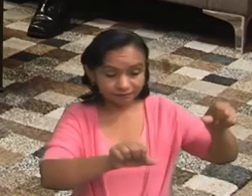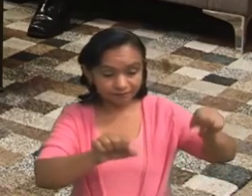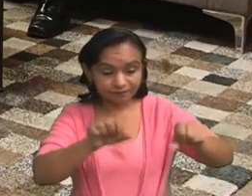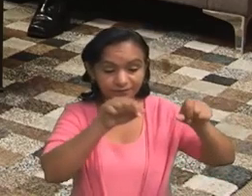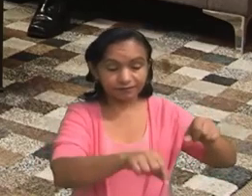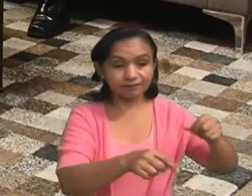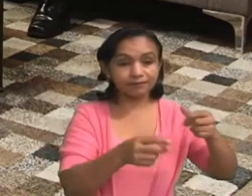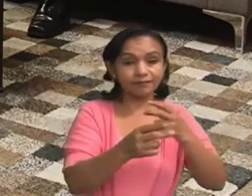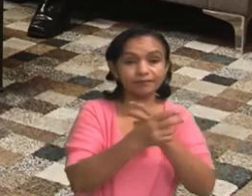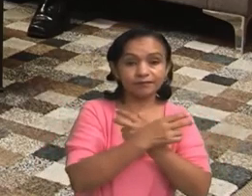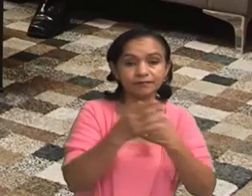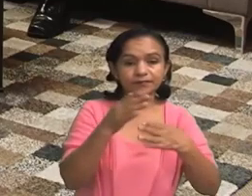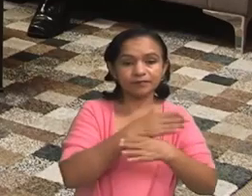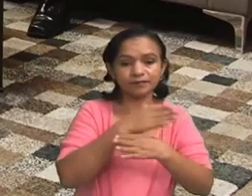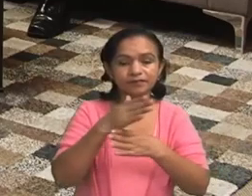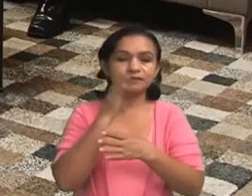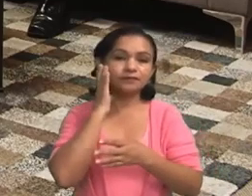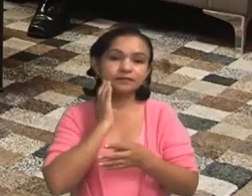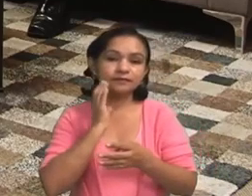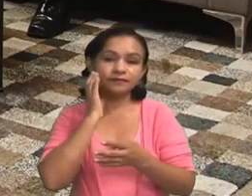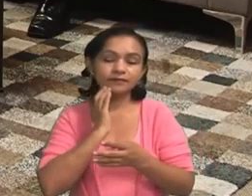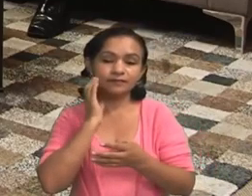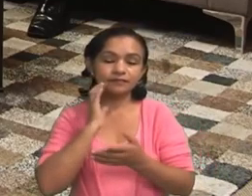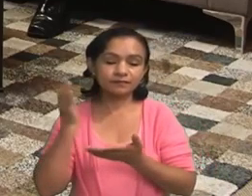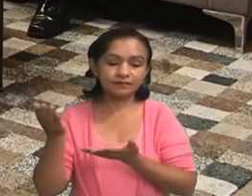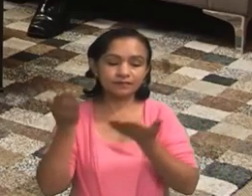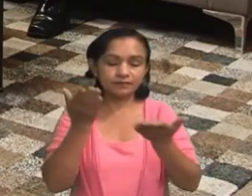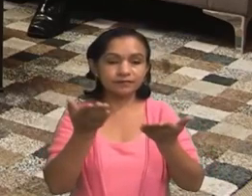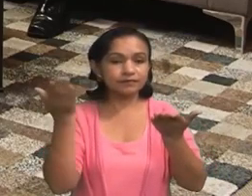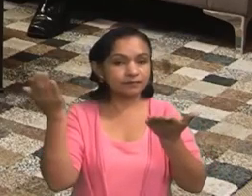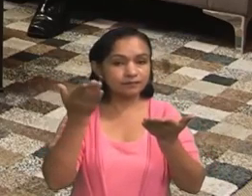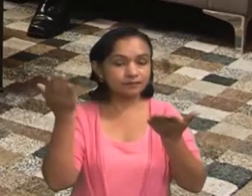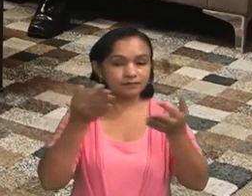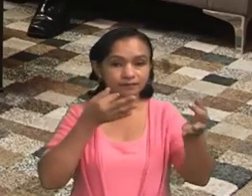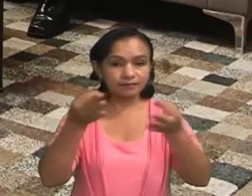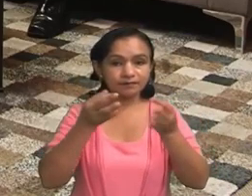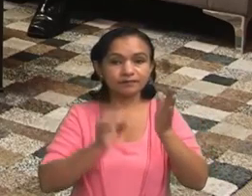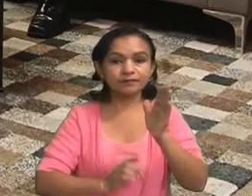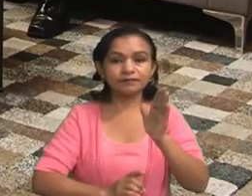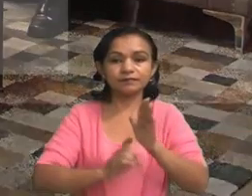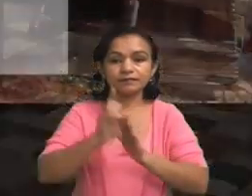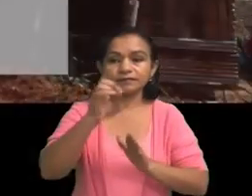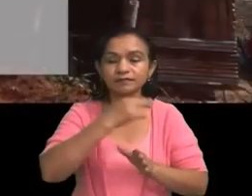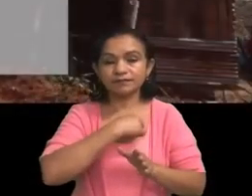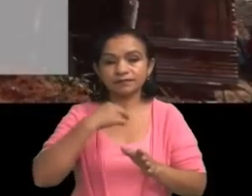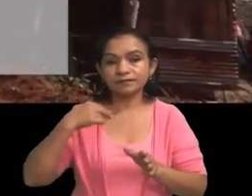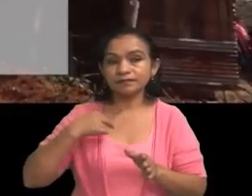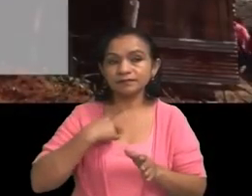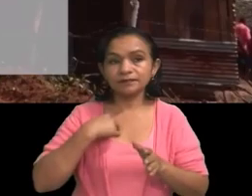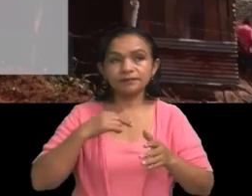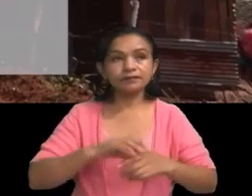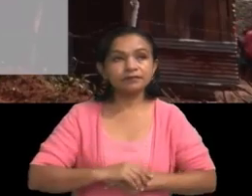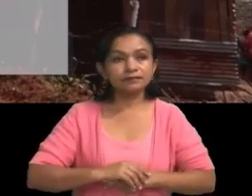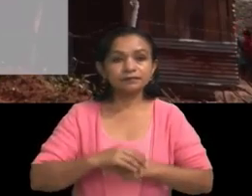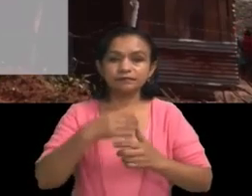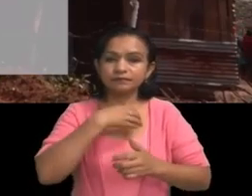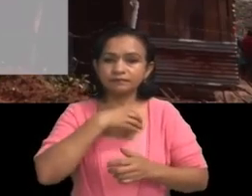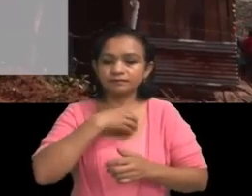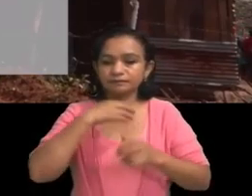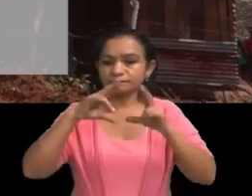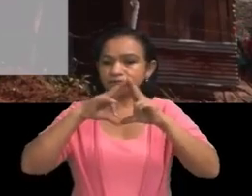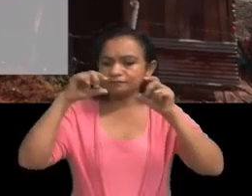el Congreso se van a presentar varias experiencias de estos estudios y de estos desarrollos que estamos haciendo y que son propios, pues